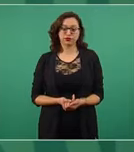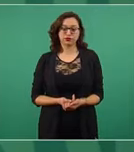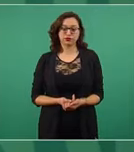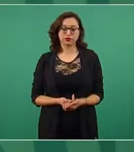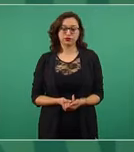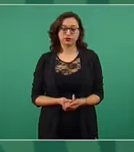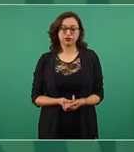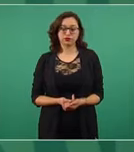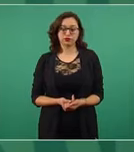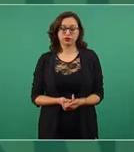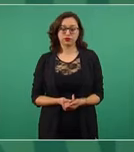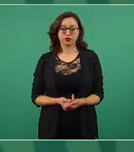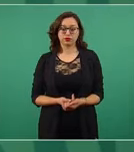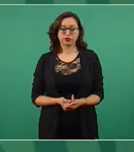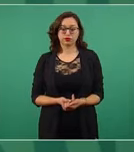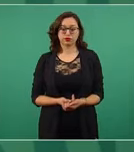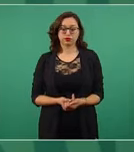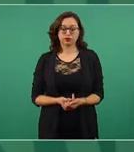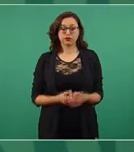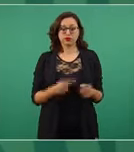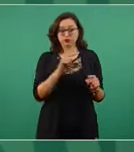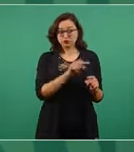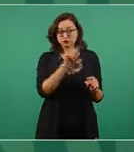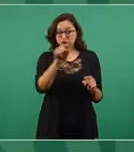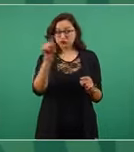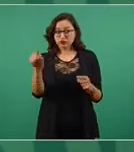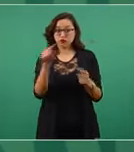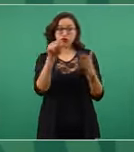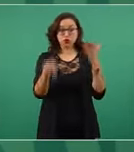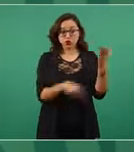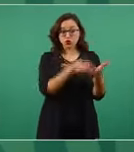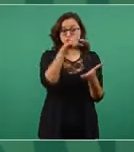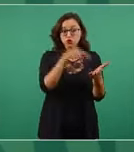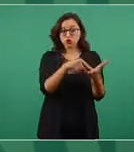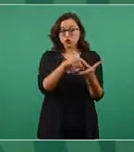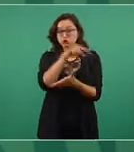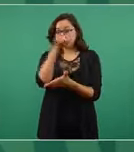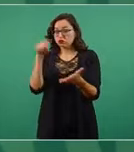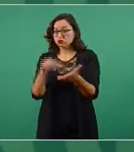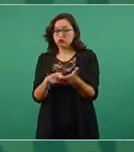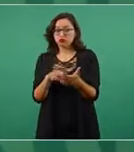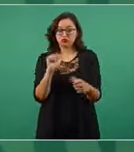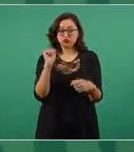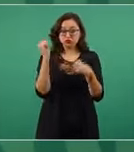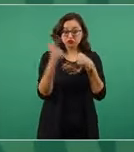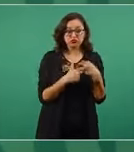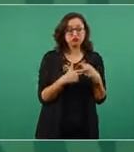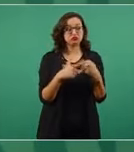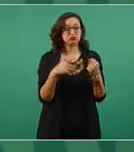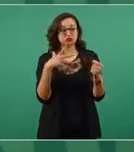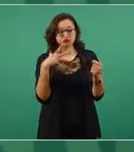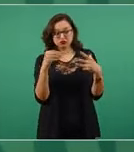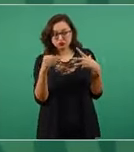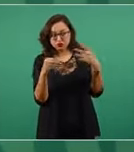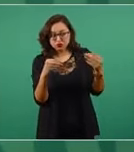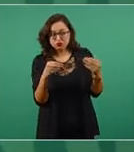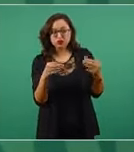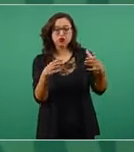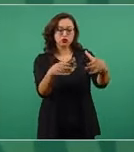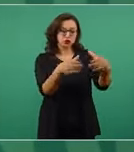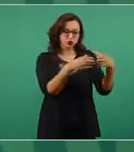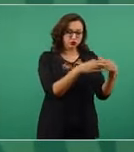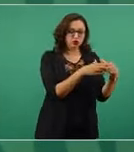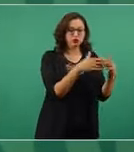en donde se esté pendiente por si existe un contagio, se aísle,